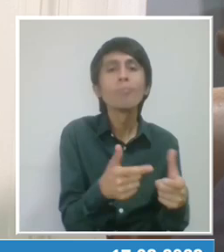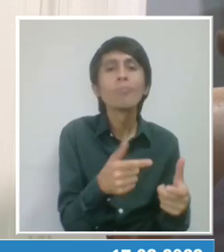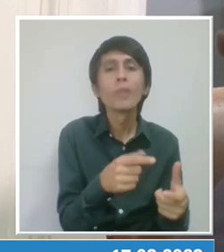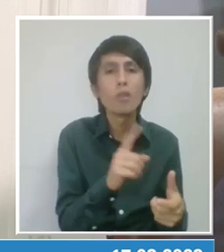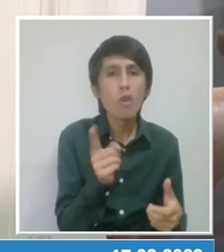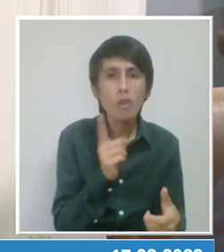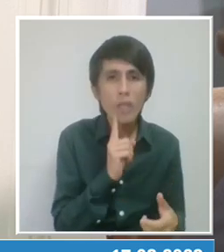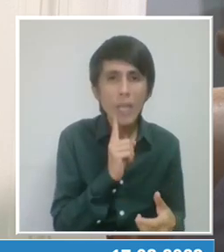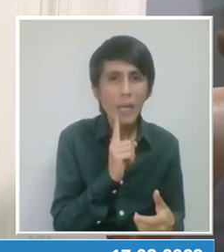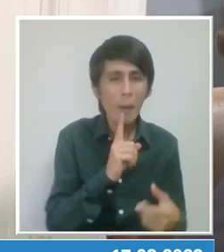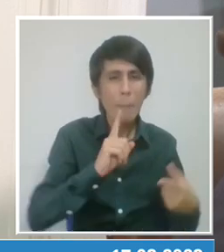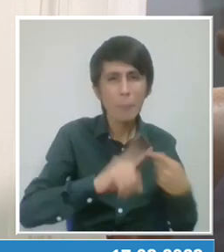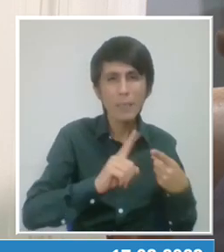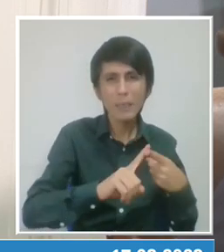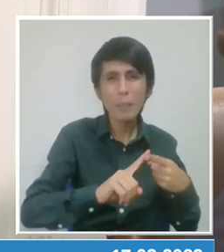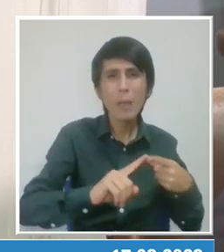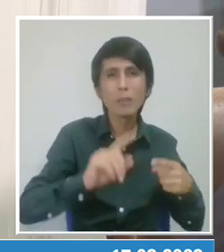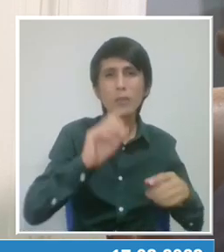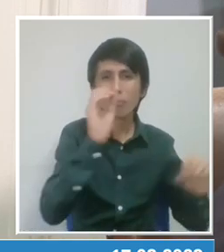de la sociedad.